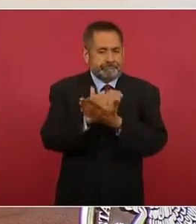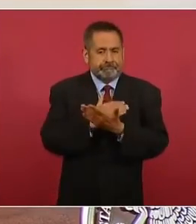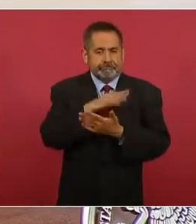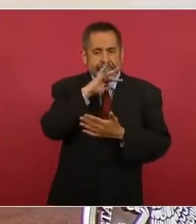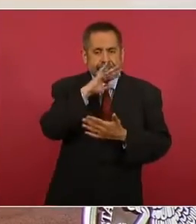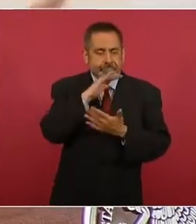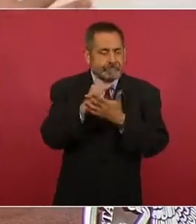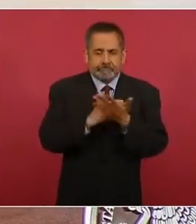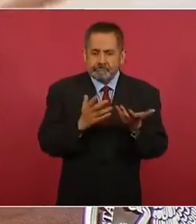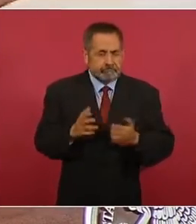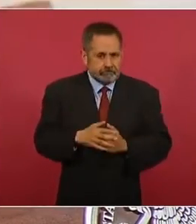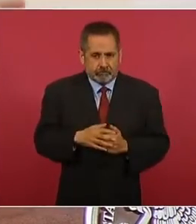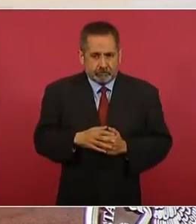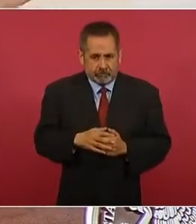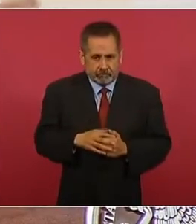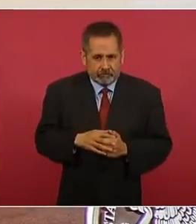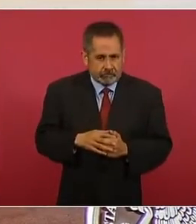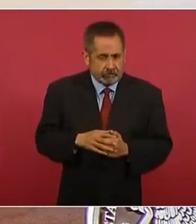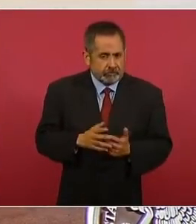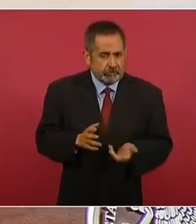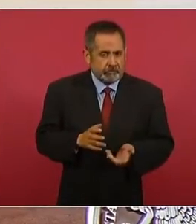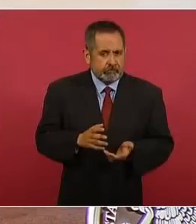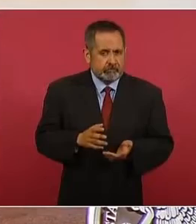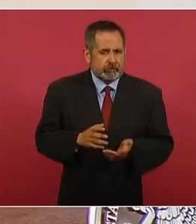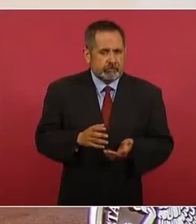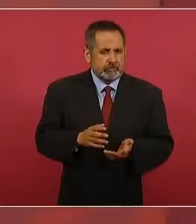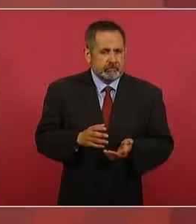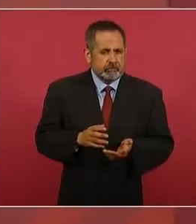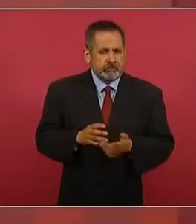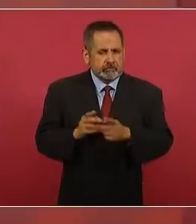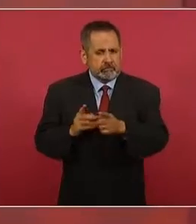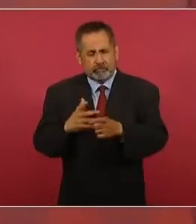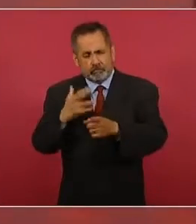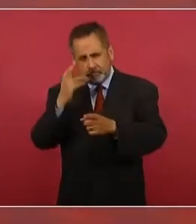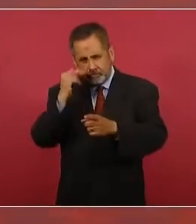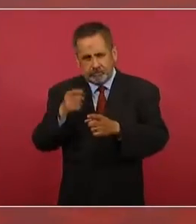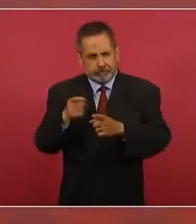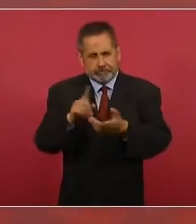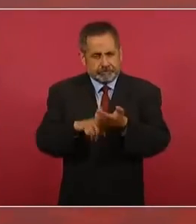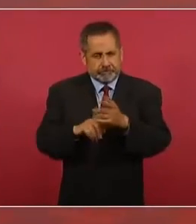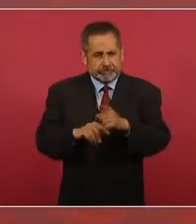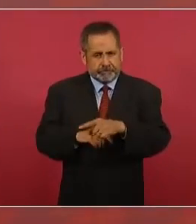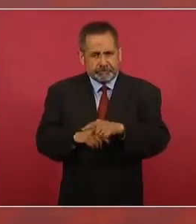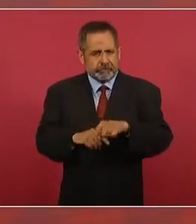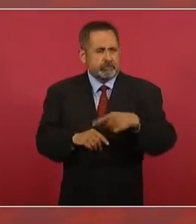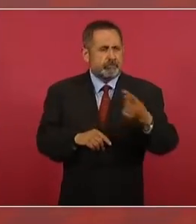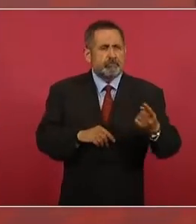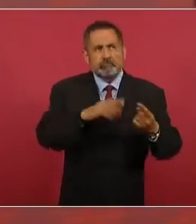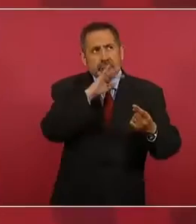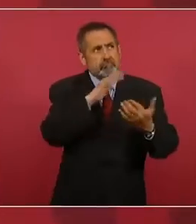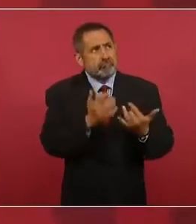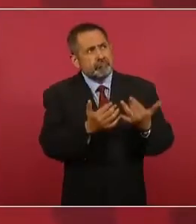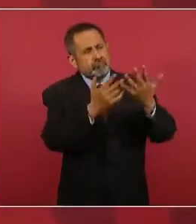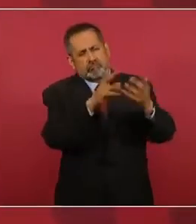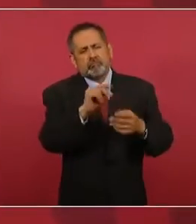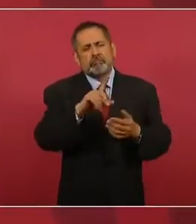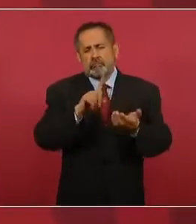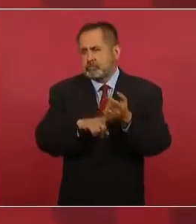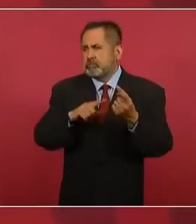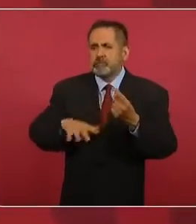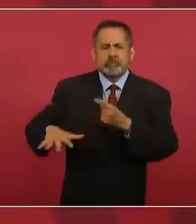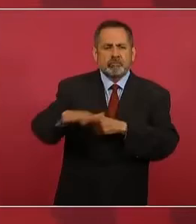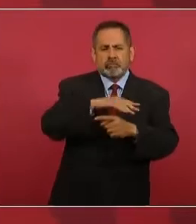que como tú dices tampoco es por esa razón que existe la contaminación en